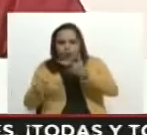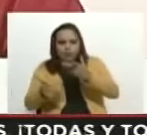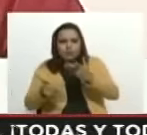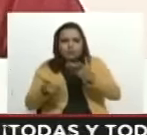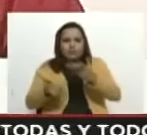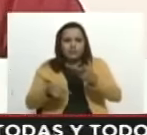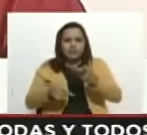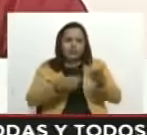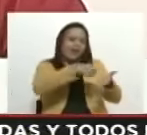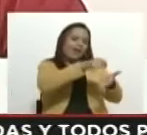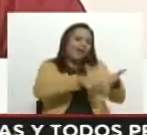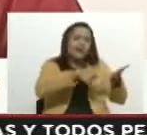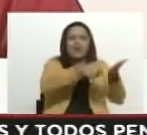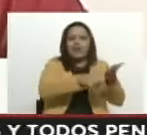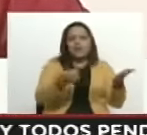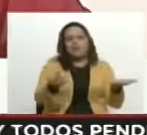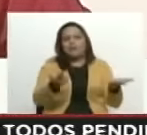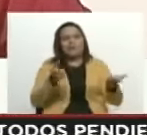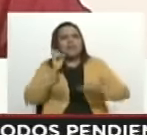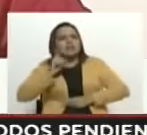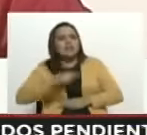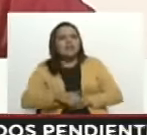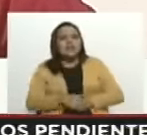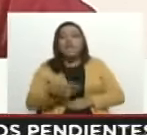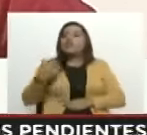¿eh? No,